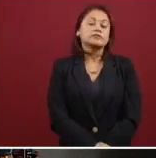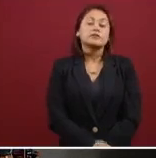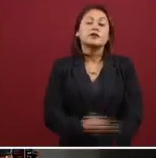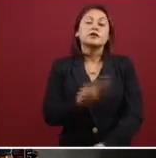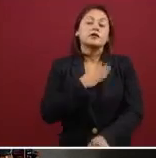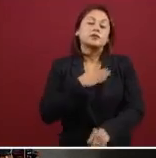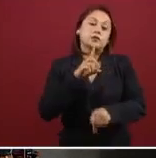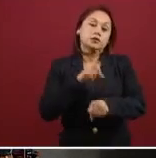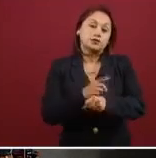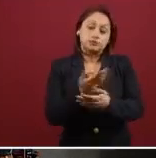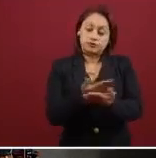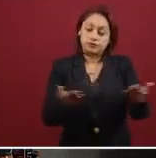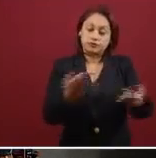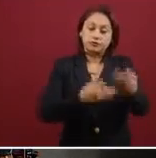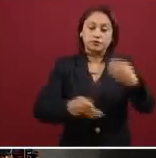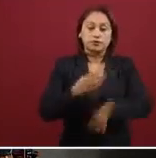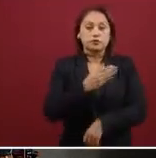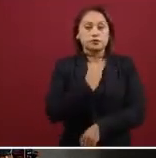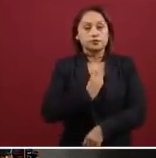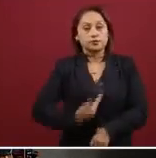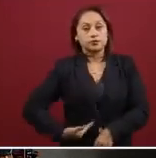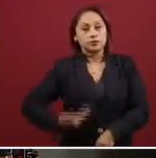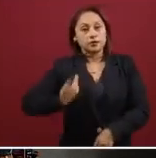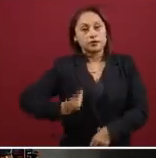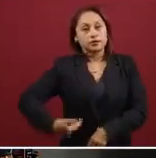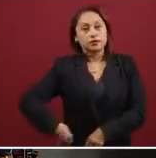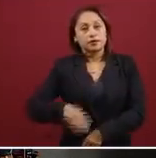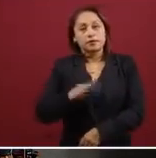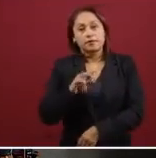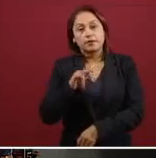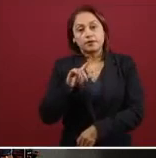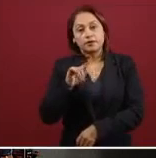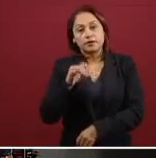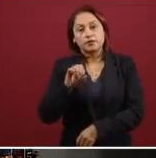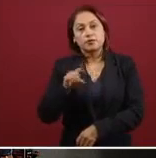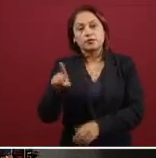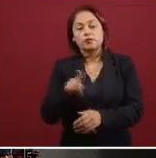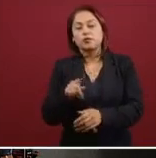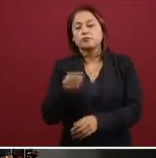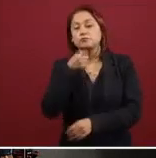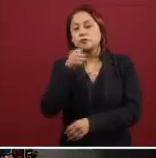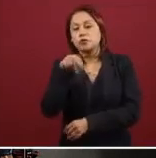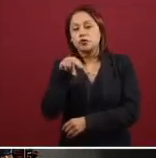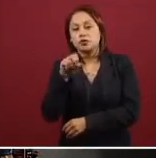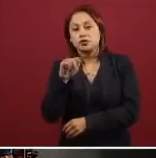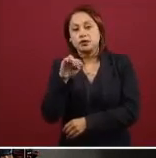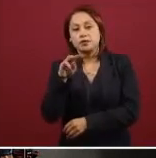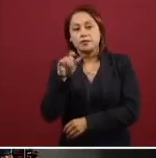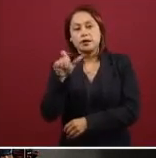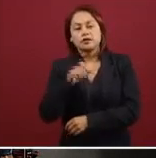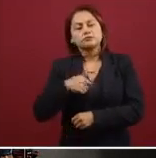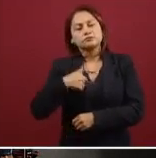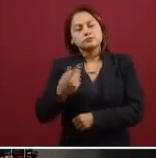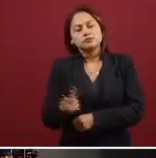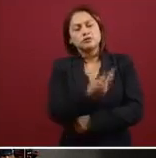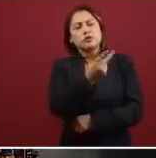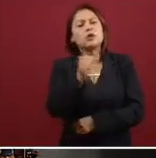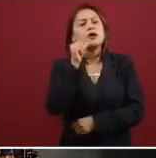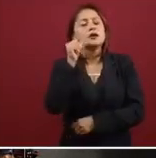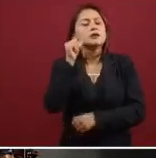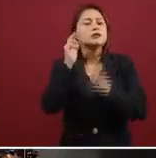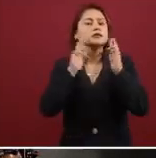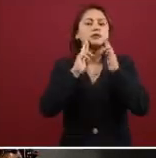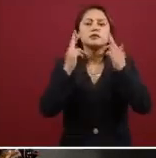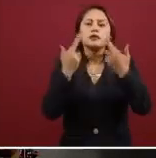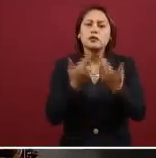Buenos días a todos, presidente. Buen día, Guadalupe Vallejo de Notimex. Preguntarle también si dentro de esta reunión que hubo ayer y de este plan quedaron,